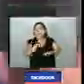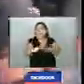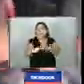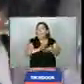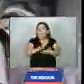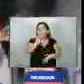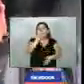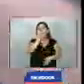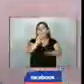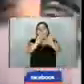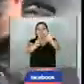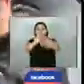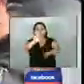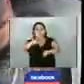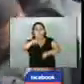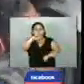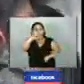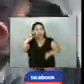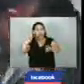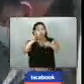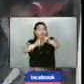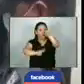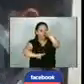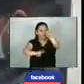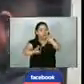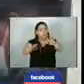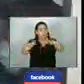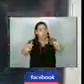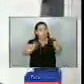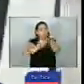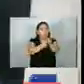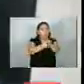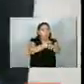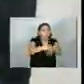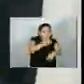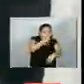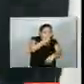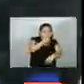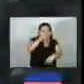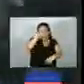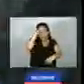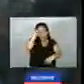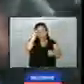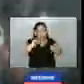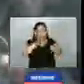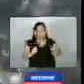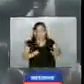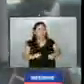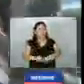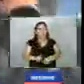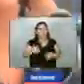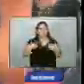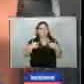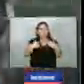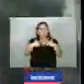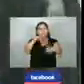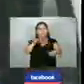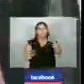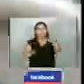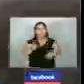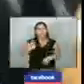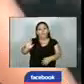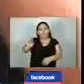los $275,000 y por el delito de incumplimiento de deberes. Durante la audiencia, la defensa del